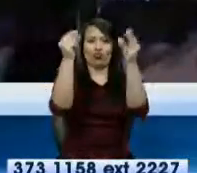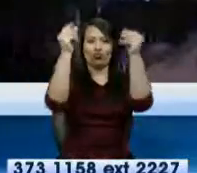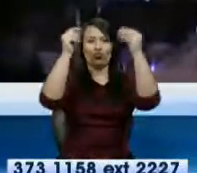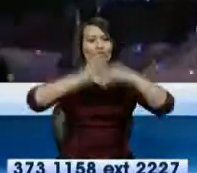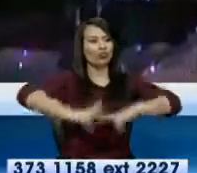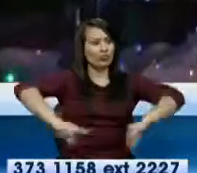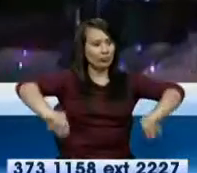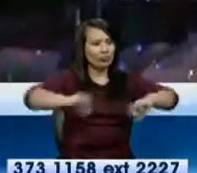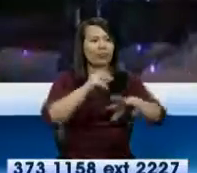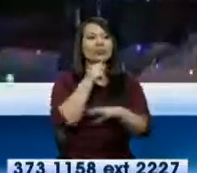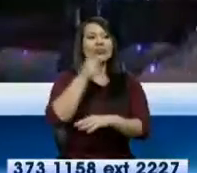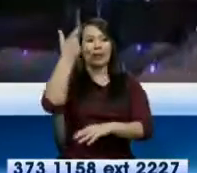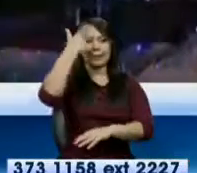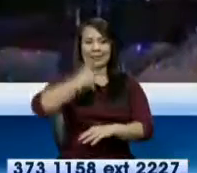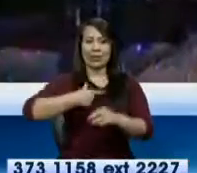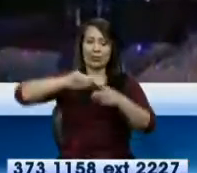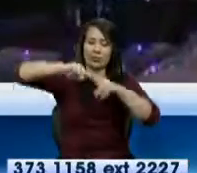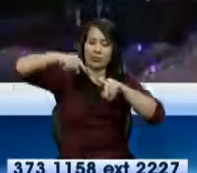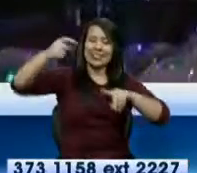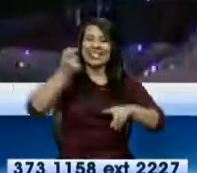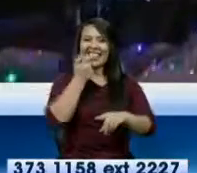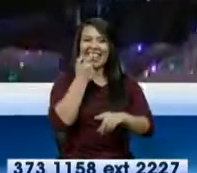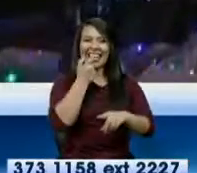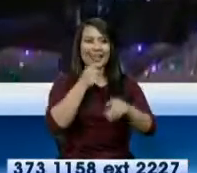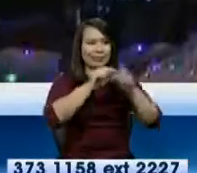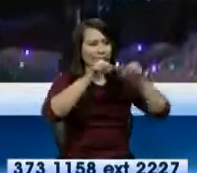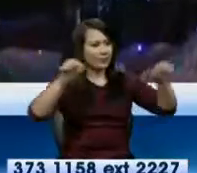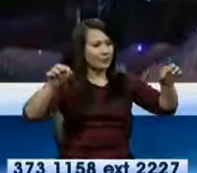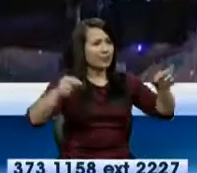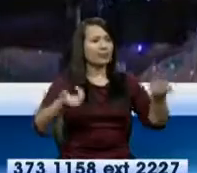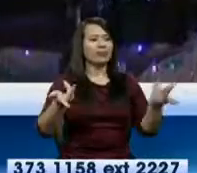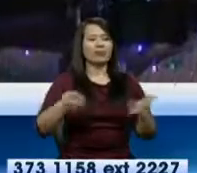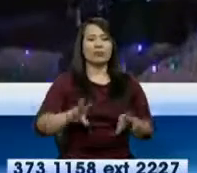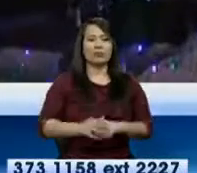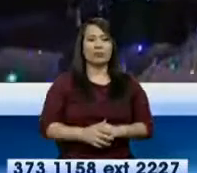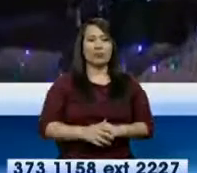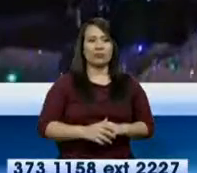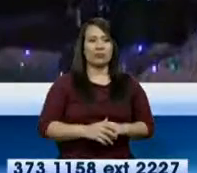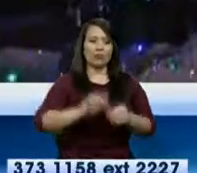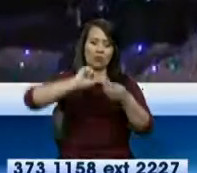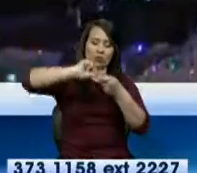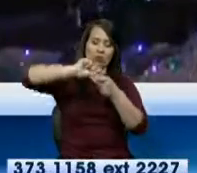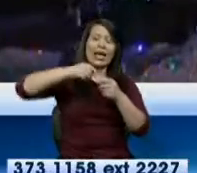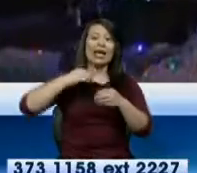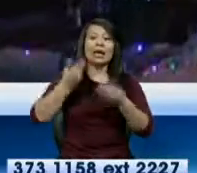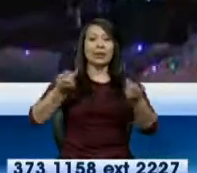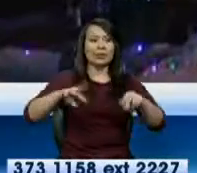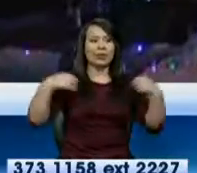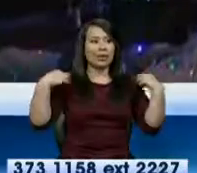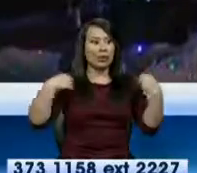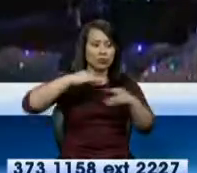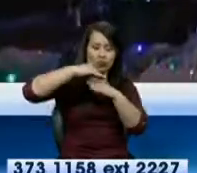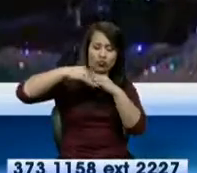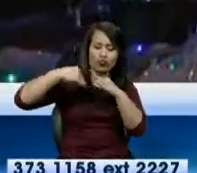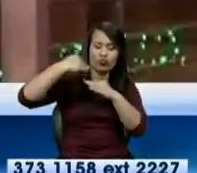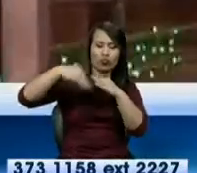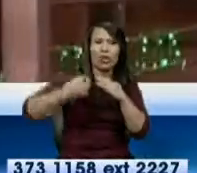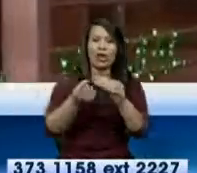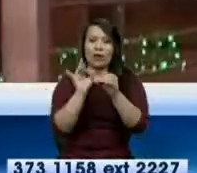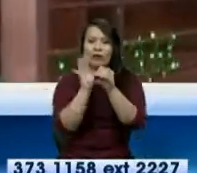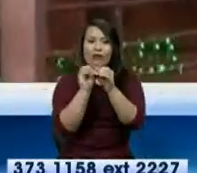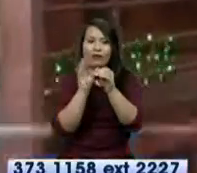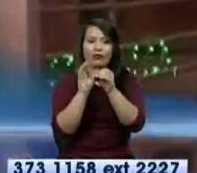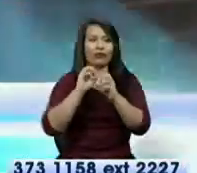confeccionadas con alambre, con varilla. Le vamos cubriendo con tela y luego le colocamos las luces.